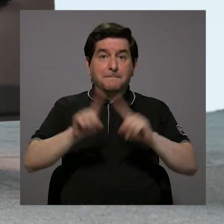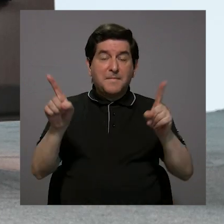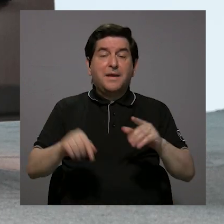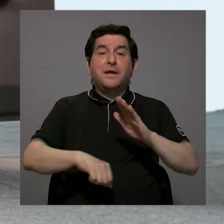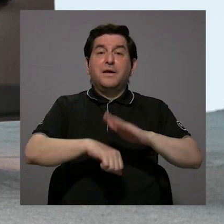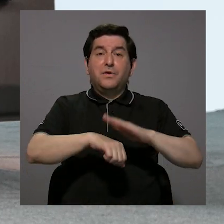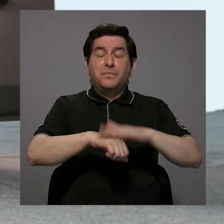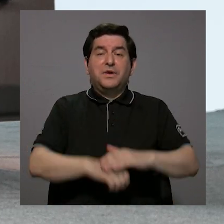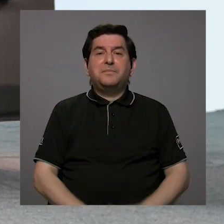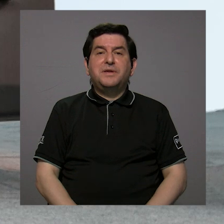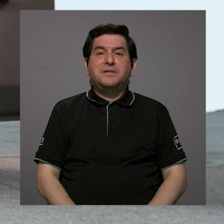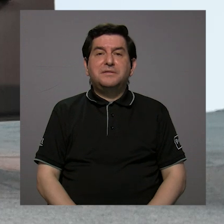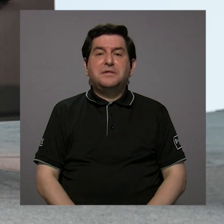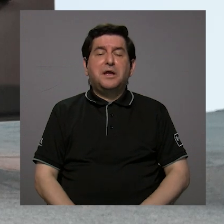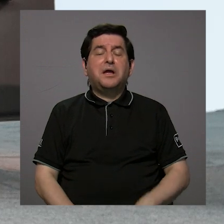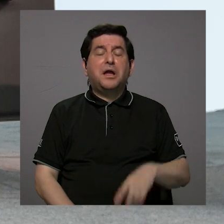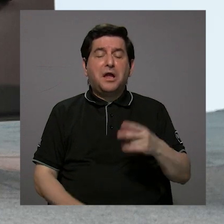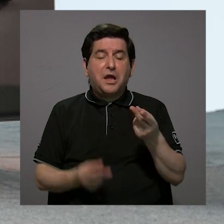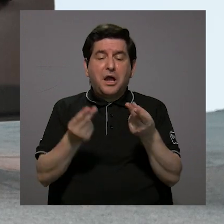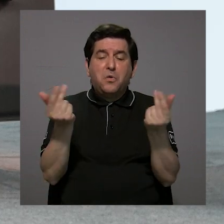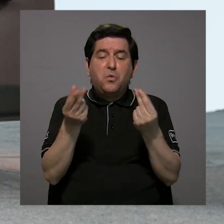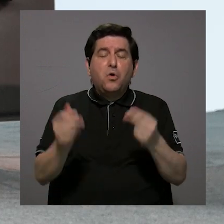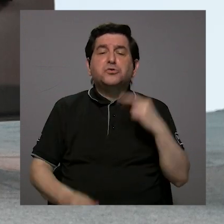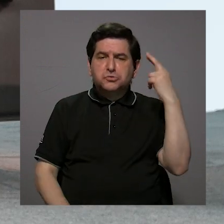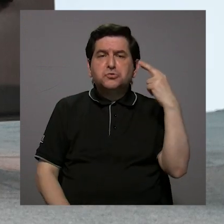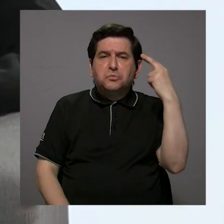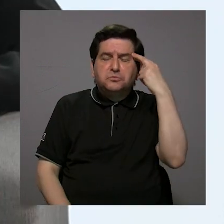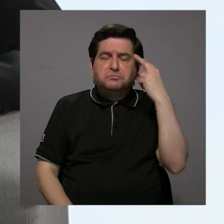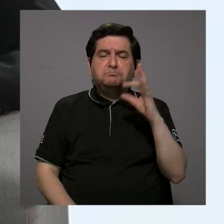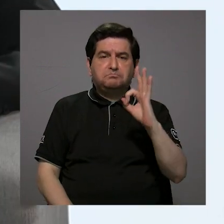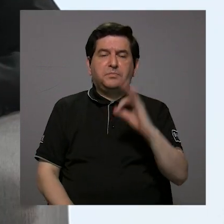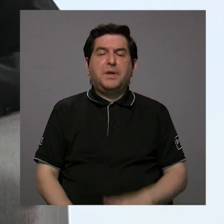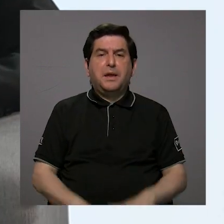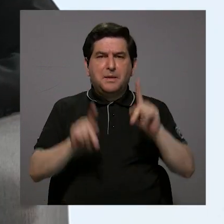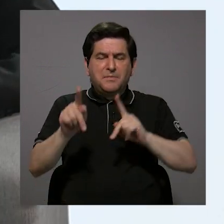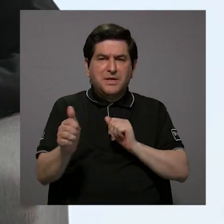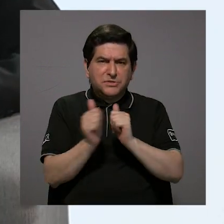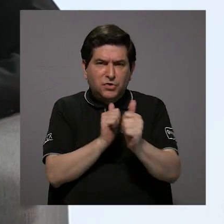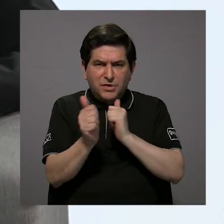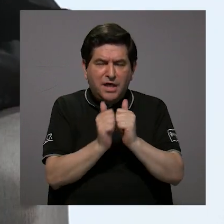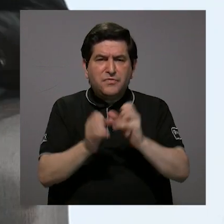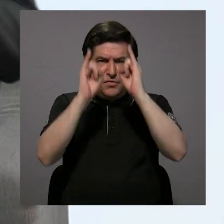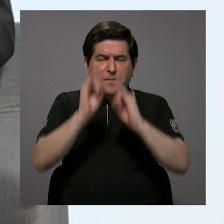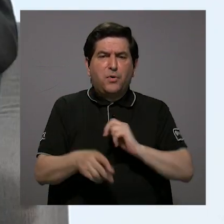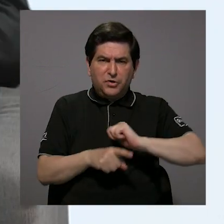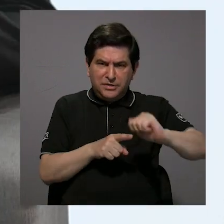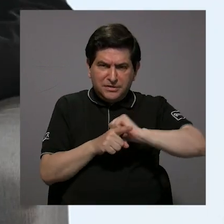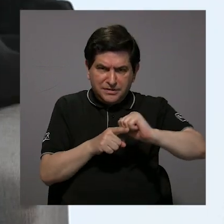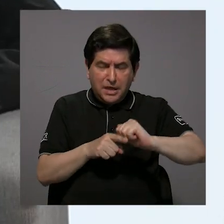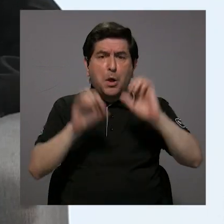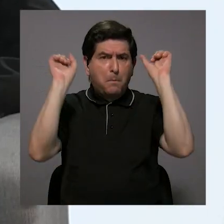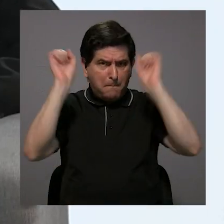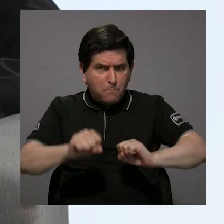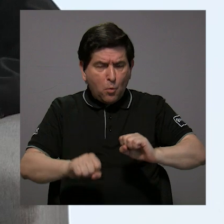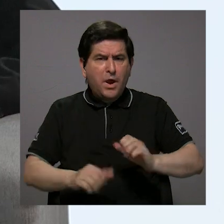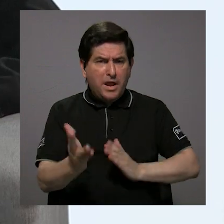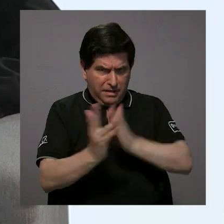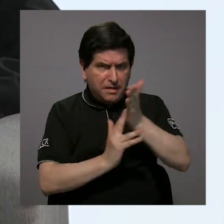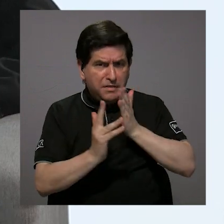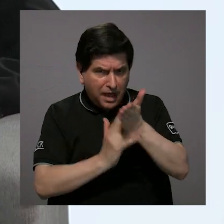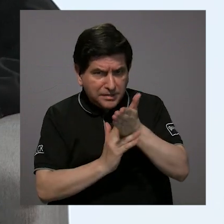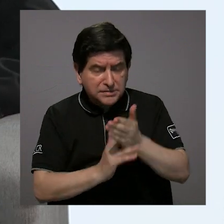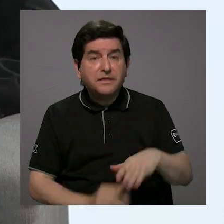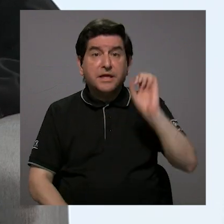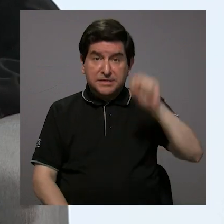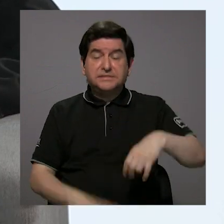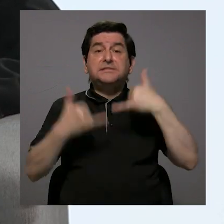esto permite que se haga a un costo bastante razonable. Una persona que practique un deporte individual perfectamente puede tener acceso